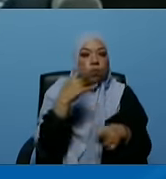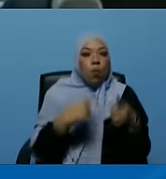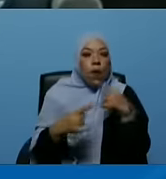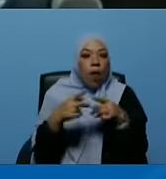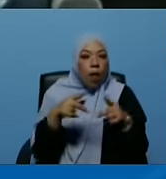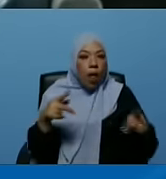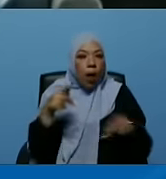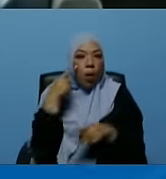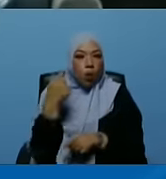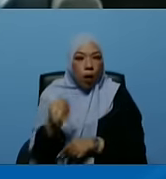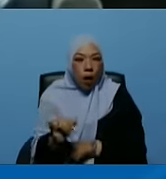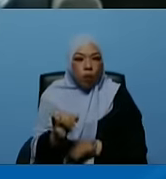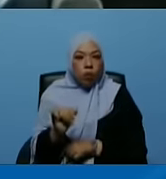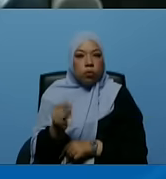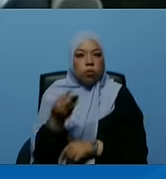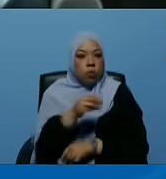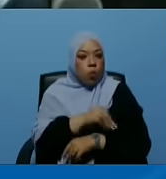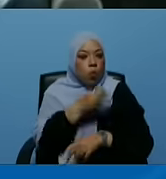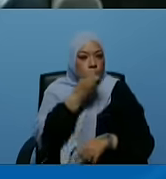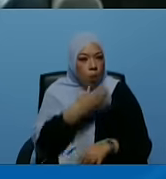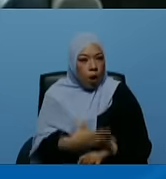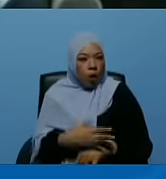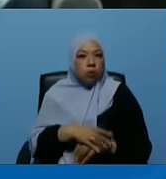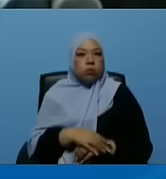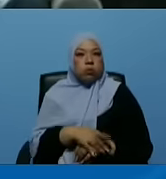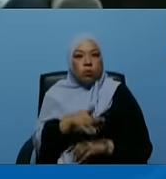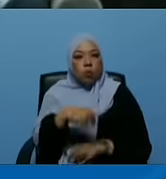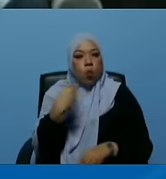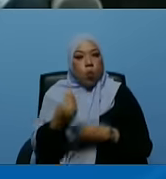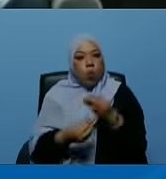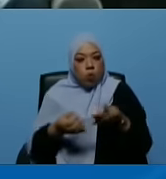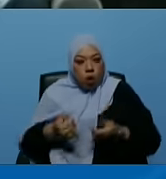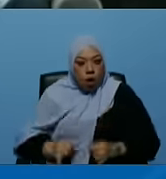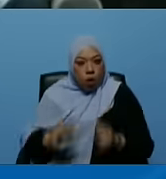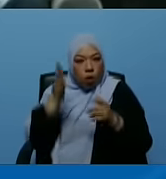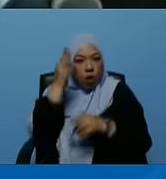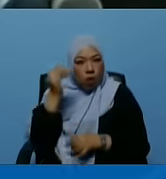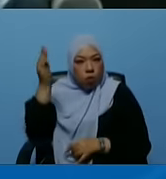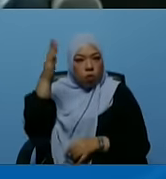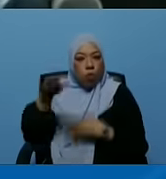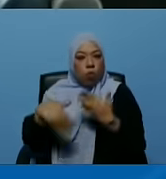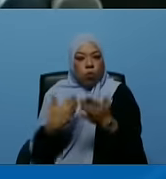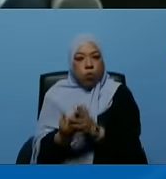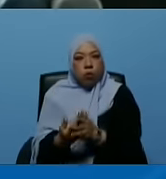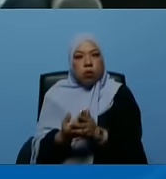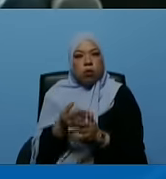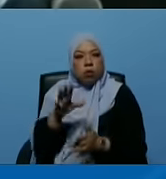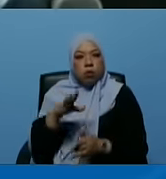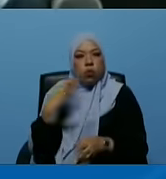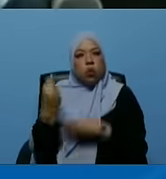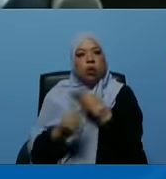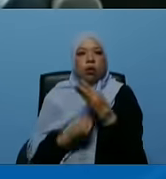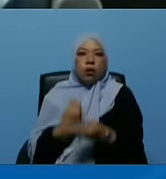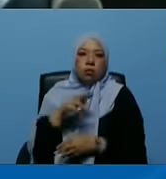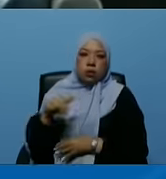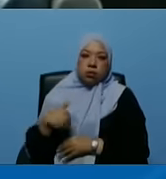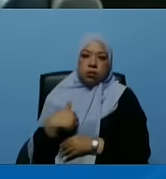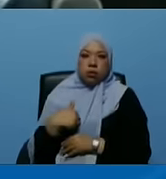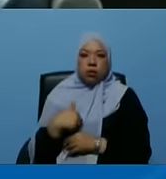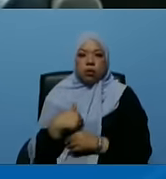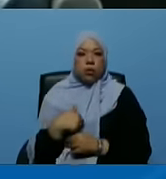kilómetros. Y le dijo, bueno, si tú eres hijo de Dios, lánzate por ahí